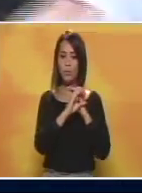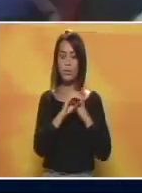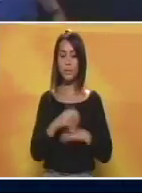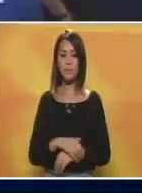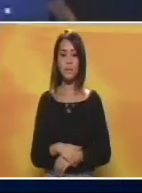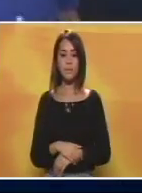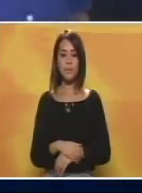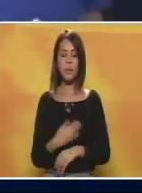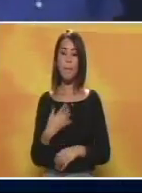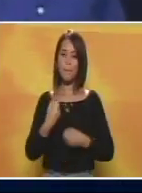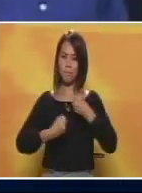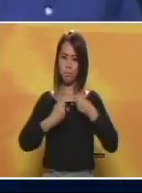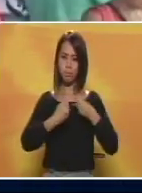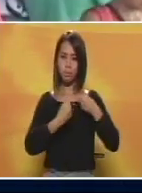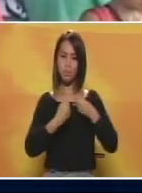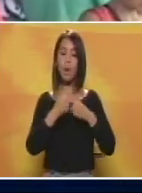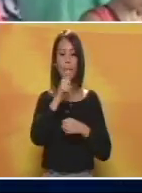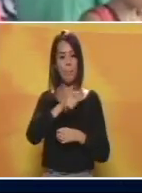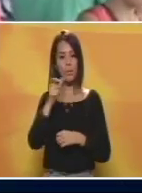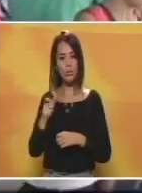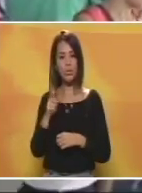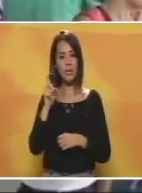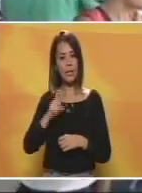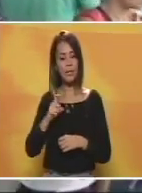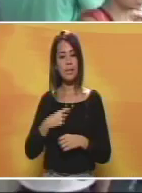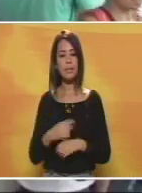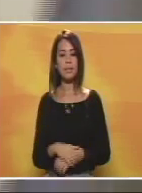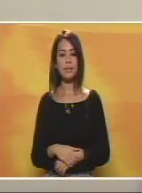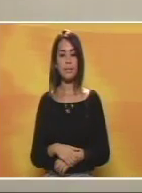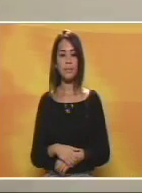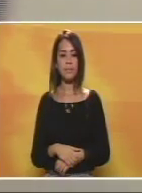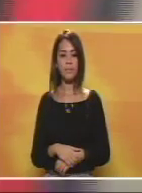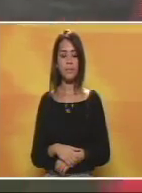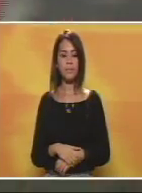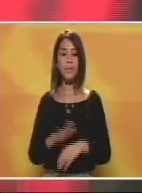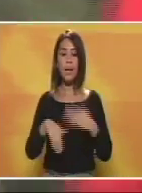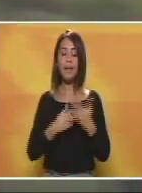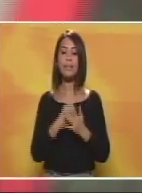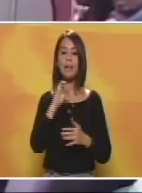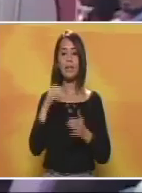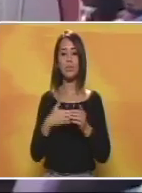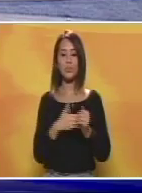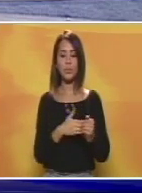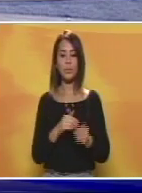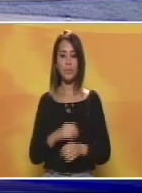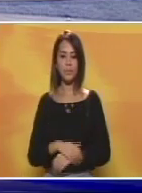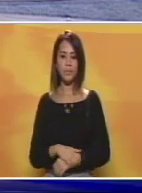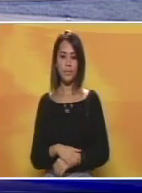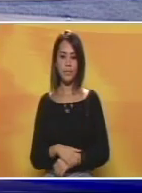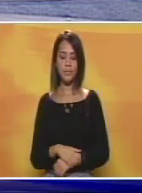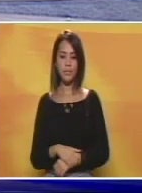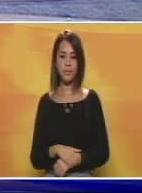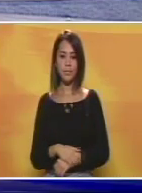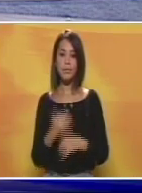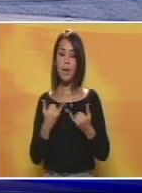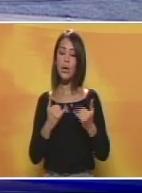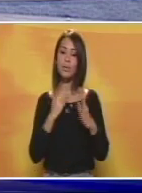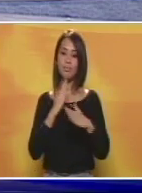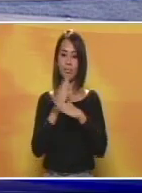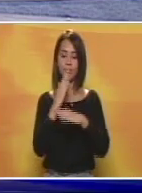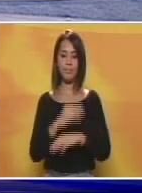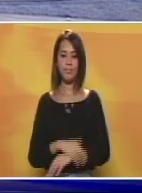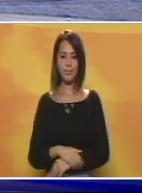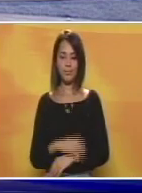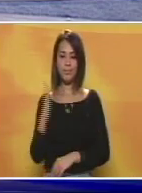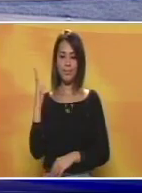CICSA para movilizar a los usuarios desde la estación allí hasta las adjuntas. Es momento de realizar una